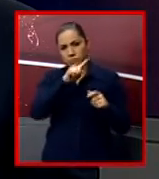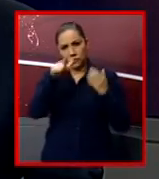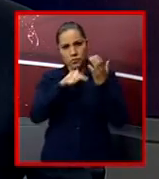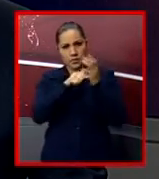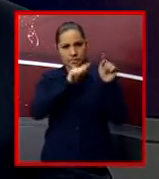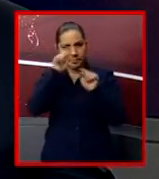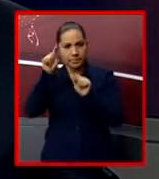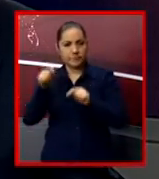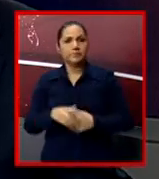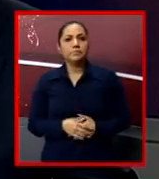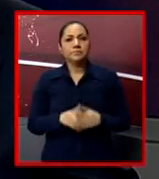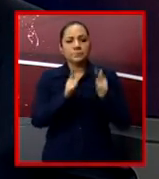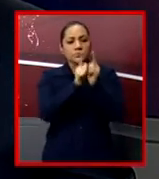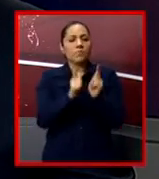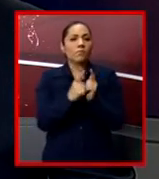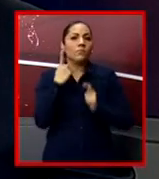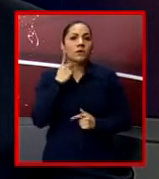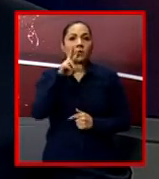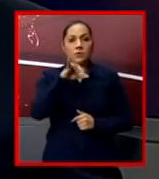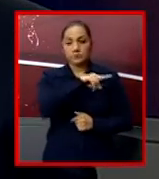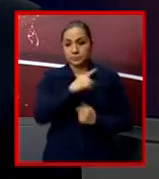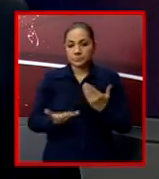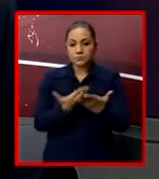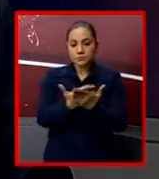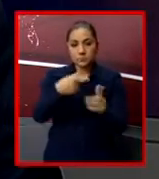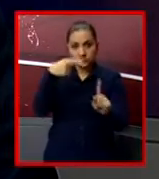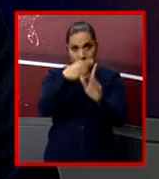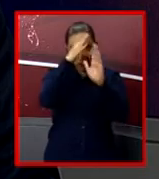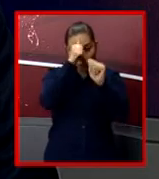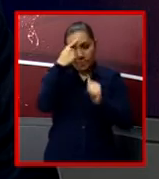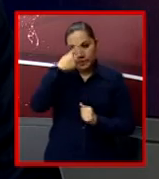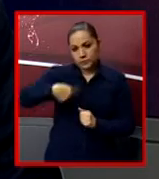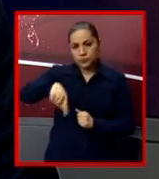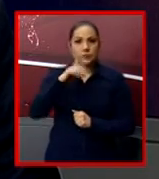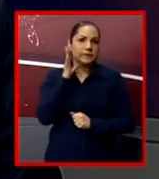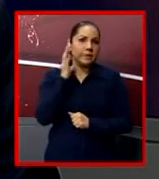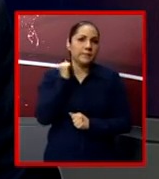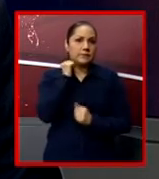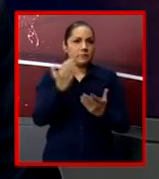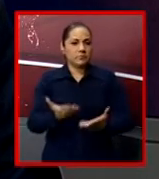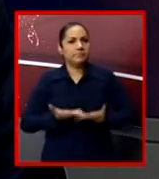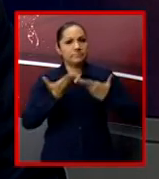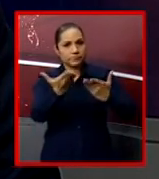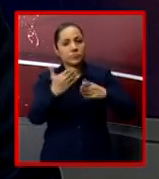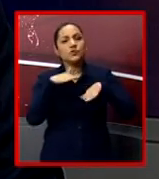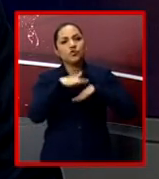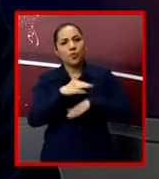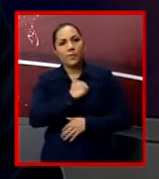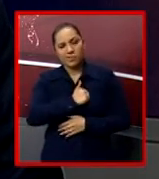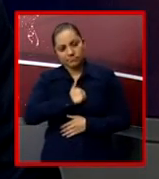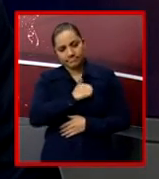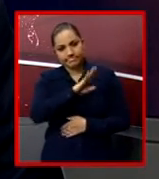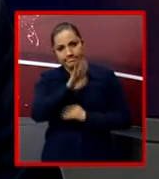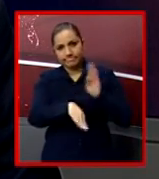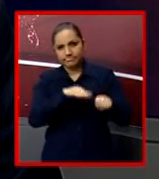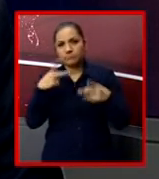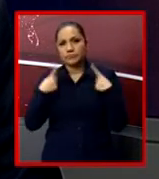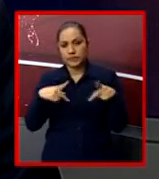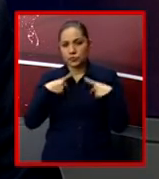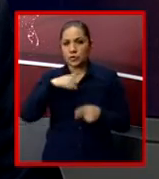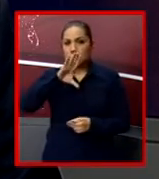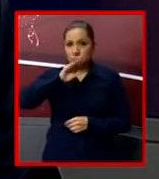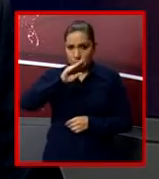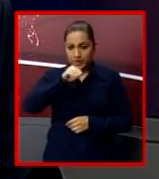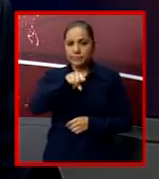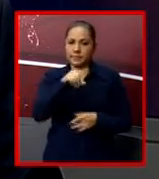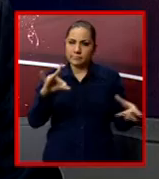El grupo parlamentario del PRI presentó punto de acuerdo por el que el Senado de la República expresa sus condolencias por el lamentable fallecimiento de más de